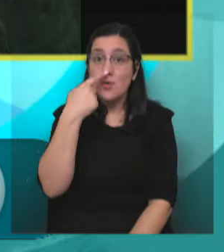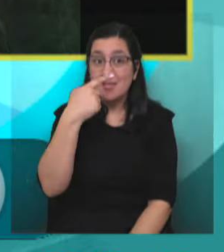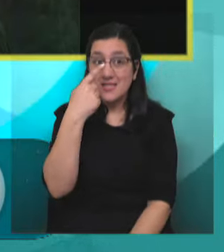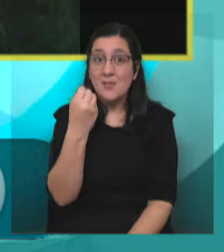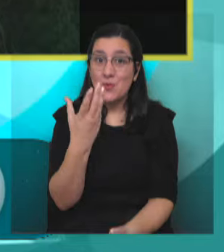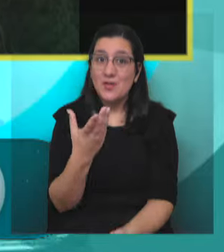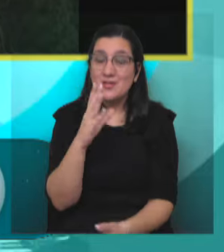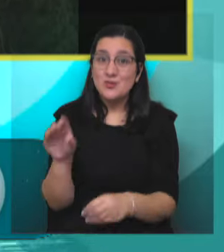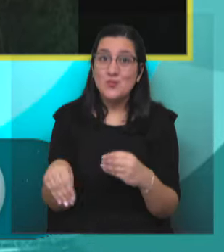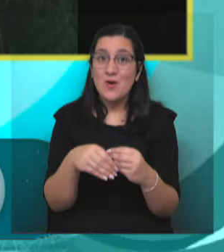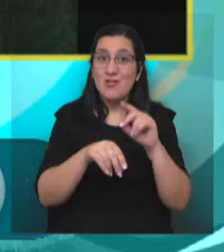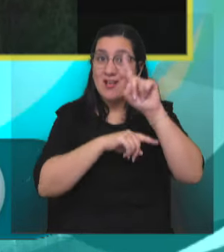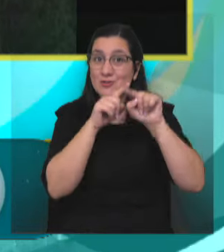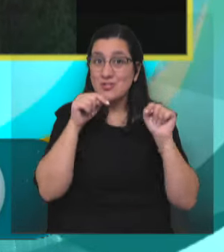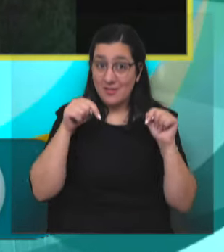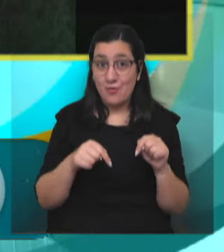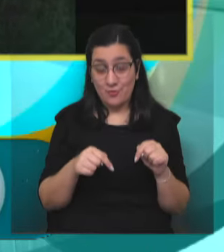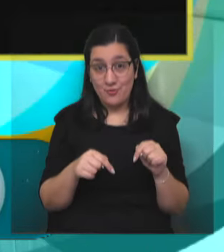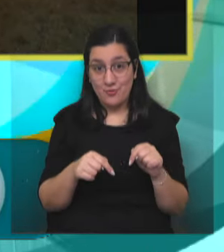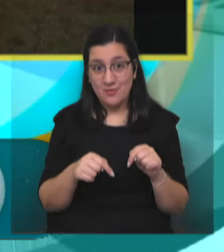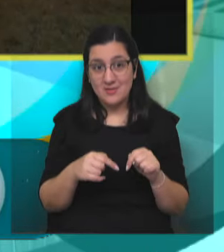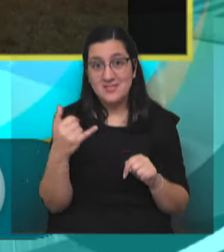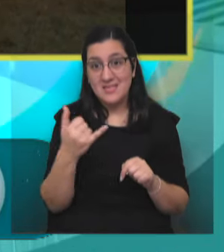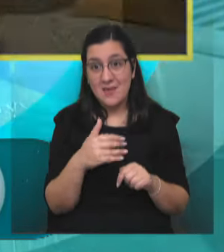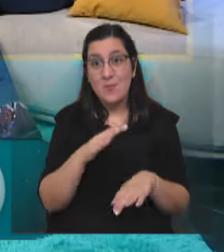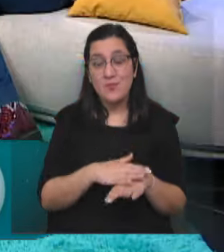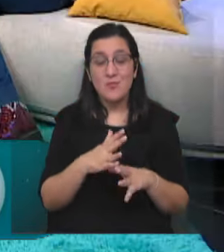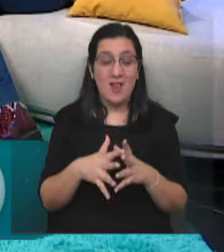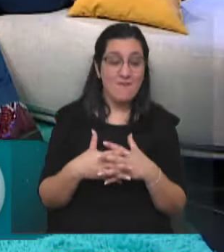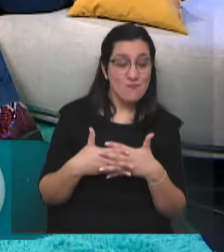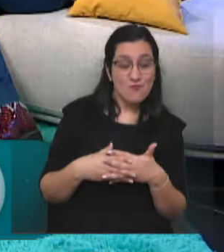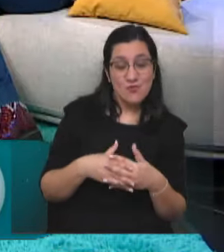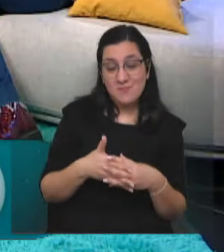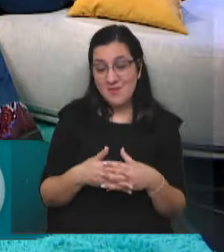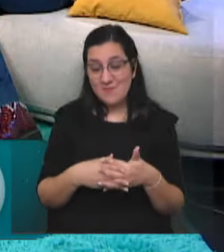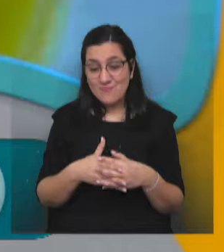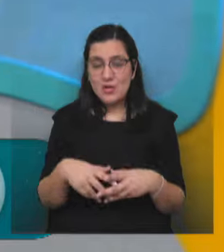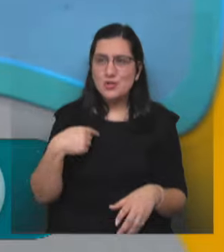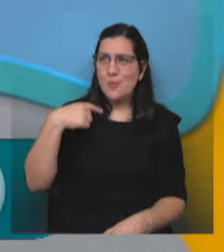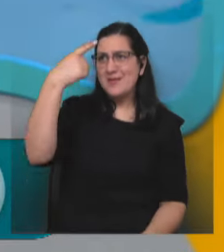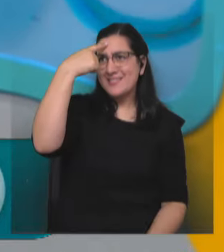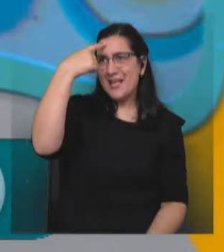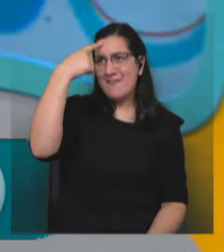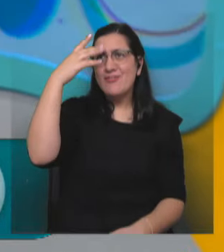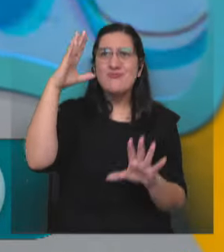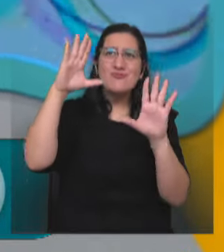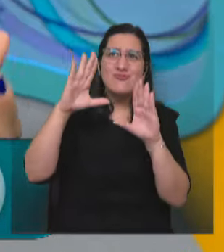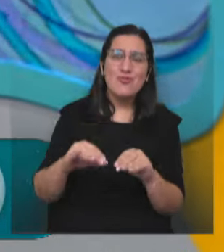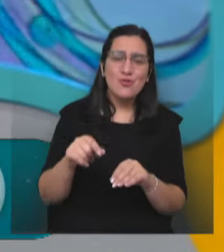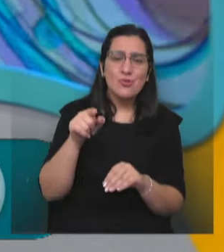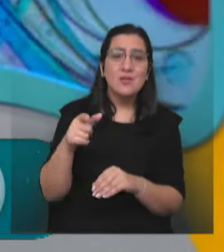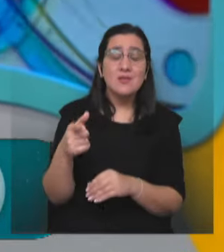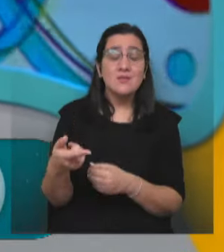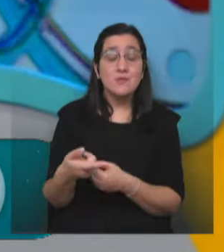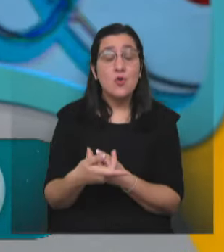además, sumado a la consigna del día de hoy, ¿no? Si hay lugar para el aburrimiento, yo pensaba todo esto que implica, lo que ustedes nos